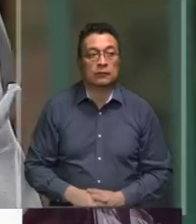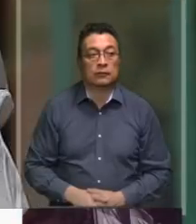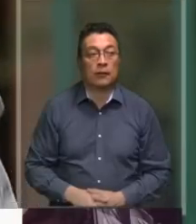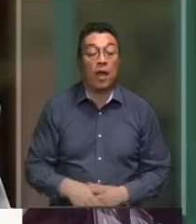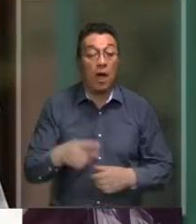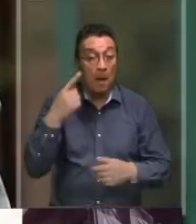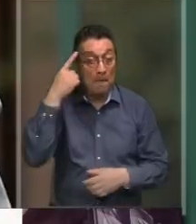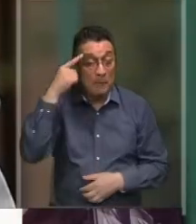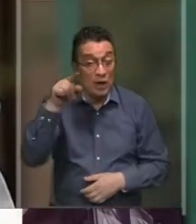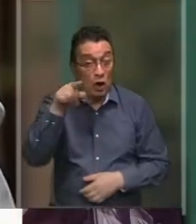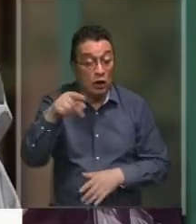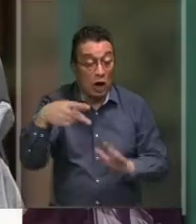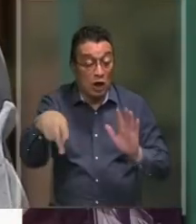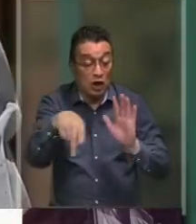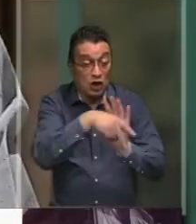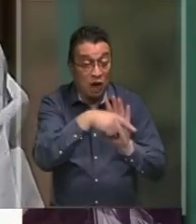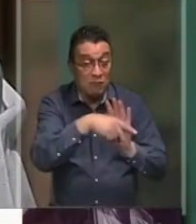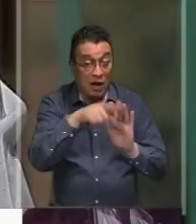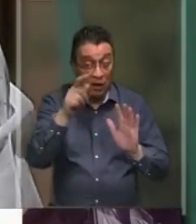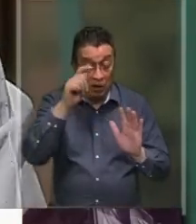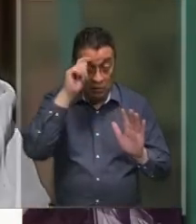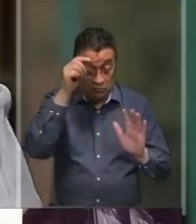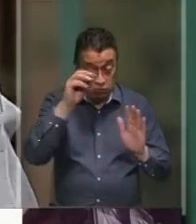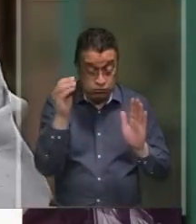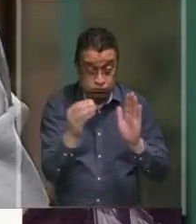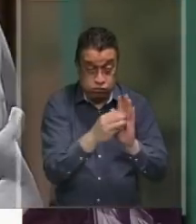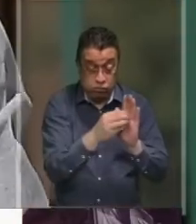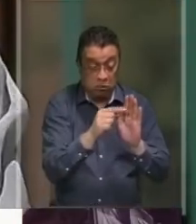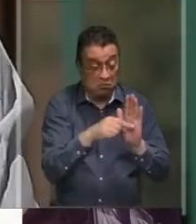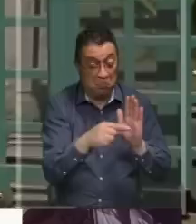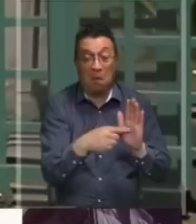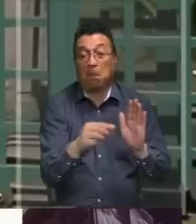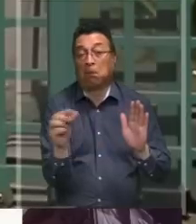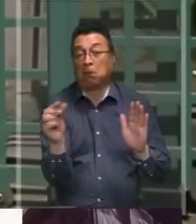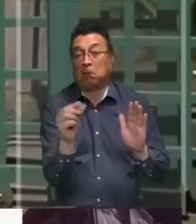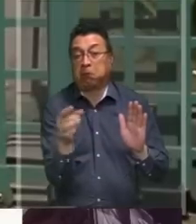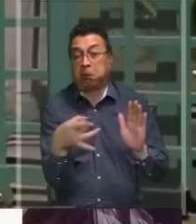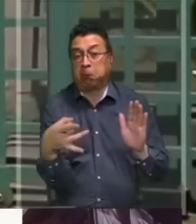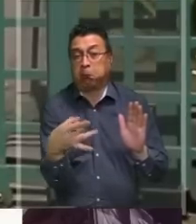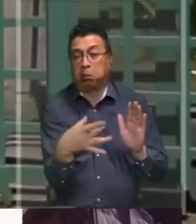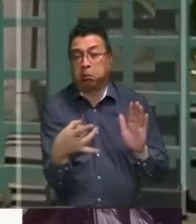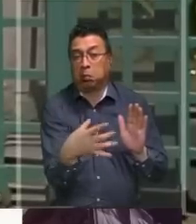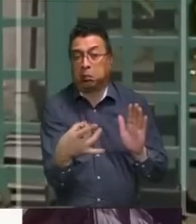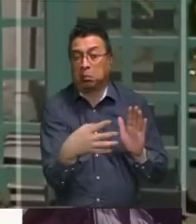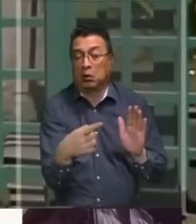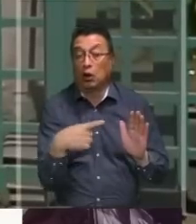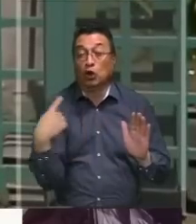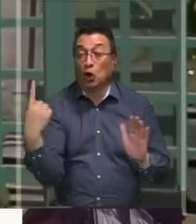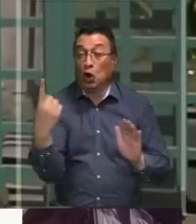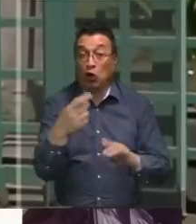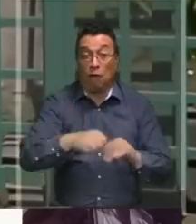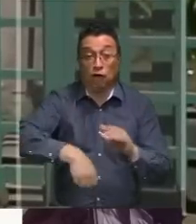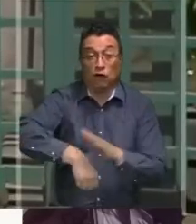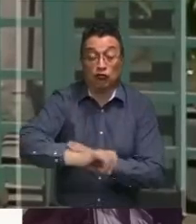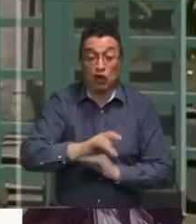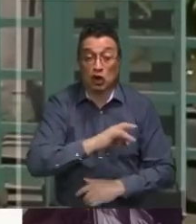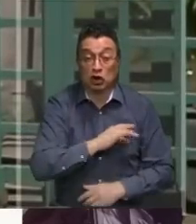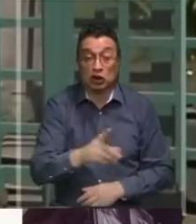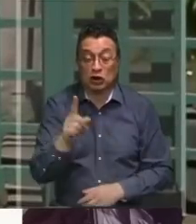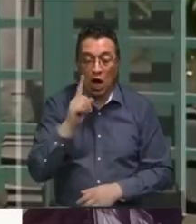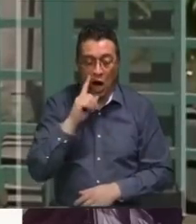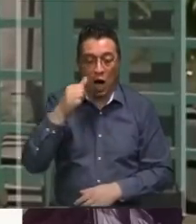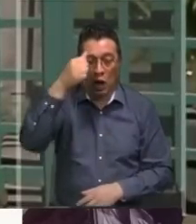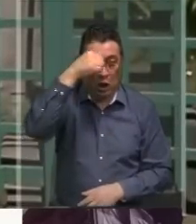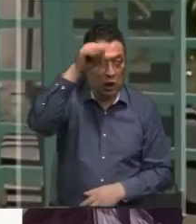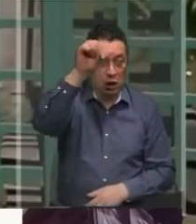Pero esa normativa, desde su creación, ha sido letra muerta. No hay nadie hoy en el fútbol chileno que haya sido